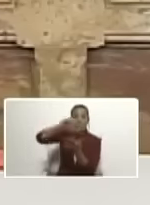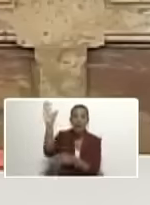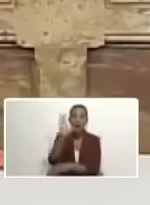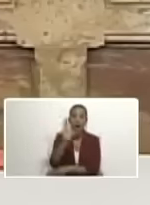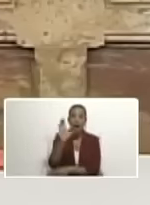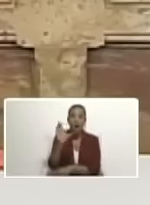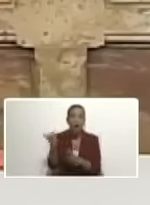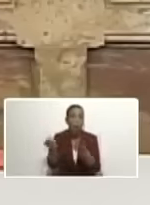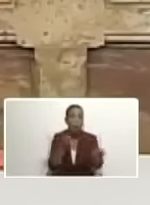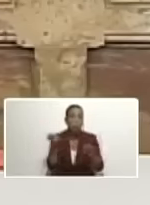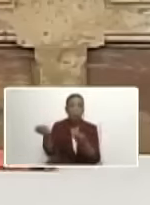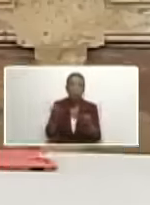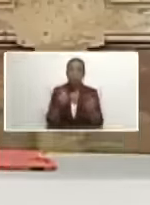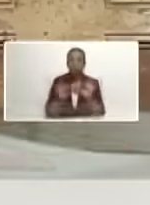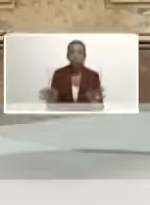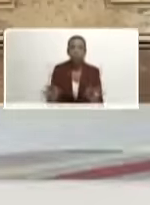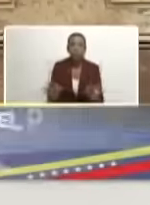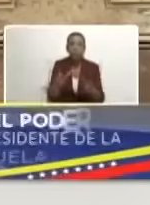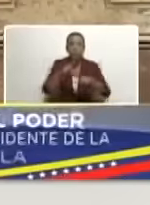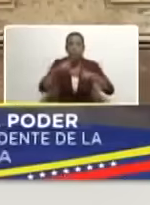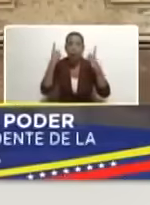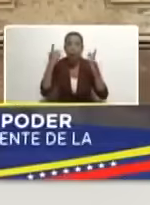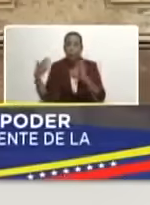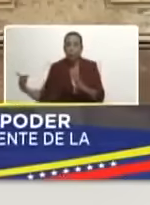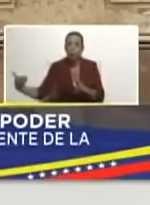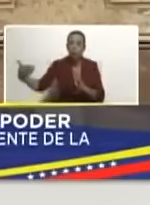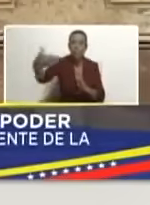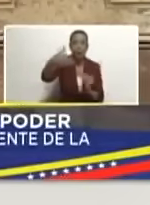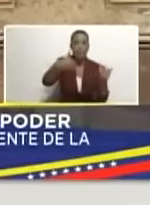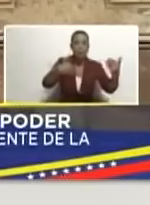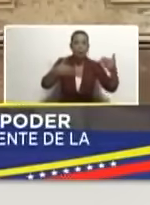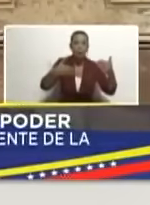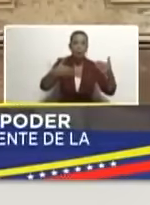Caracas desde el puerto de La Guaira.